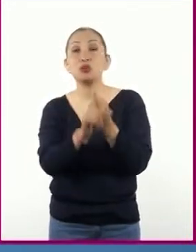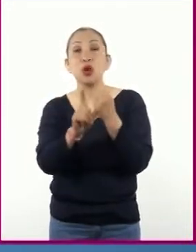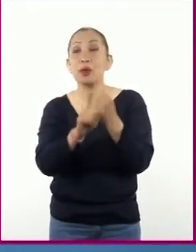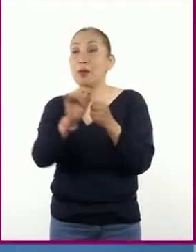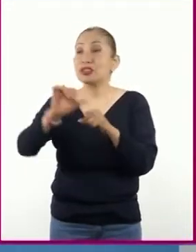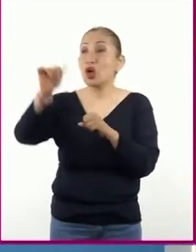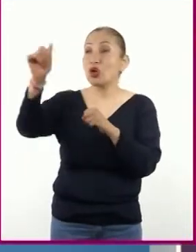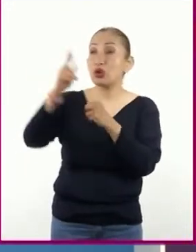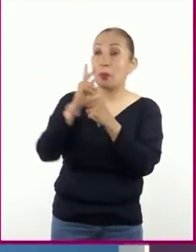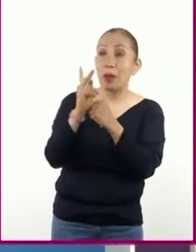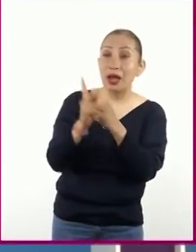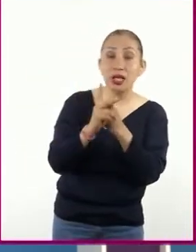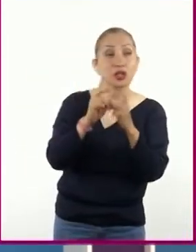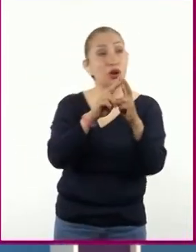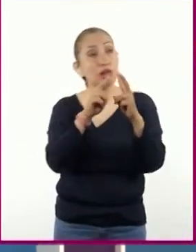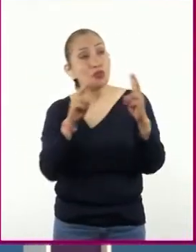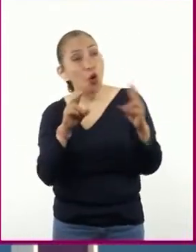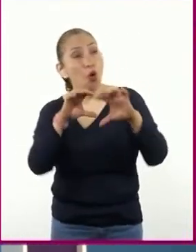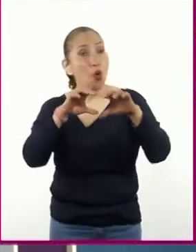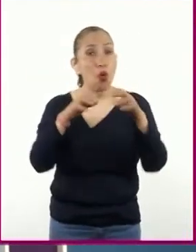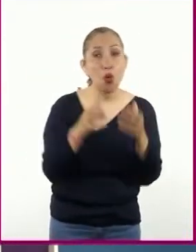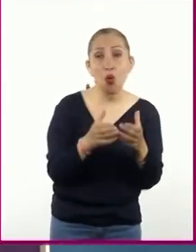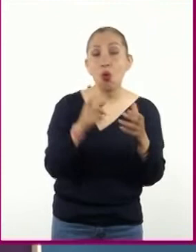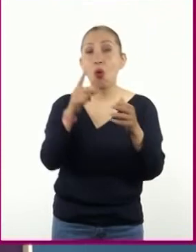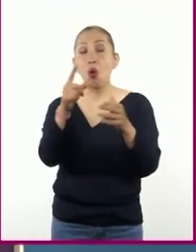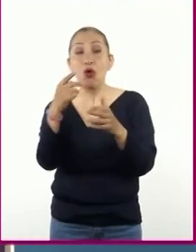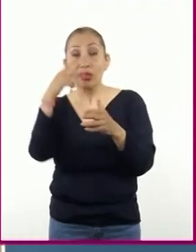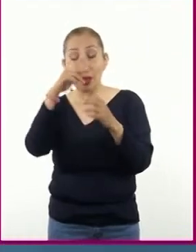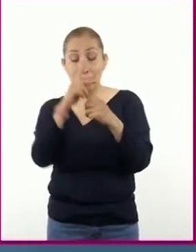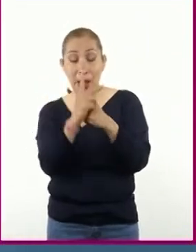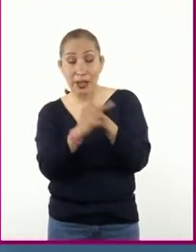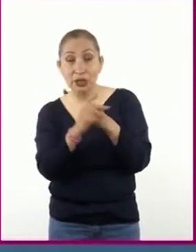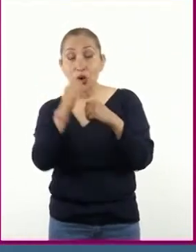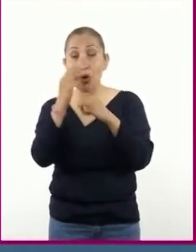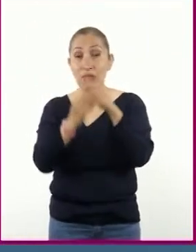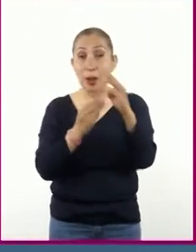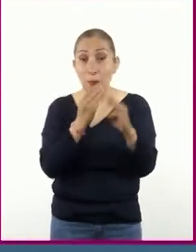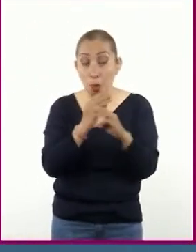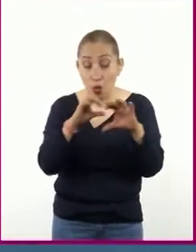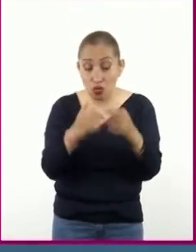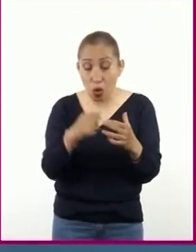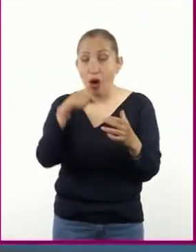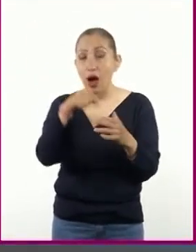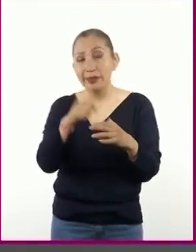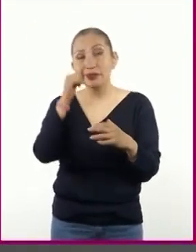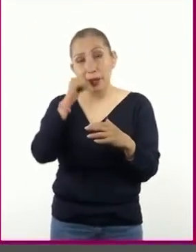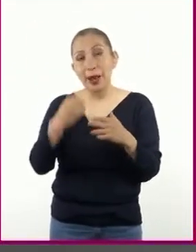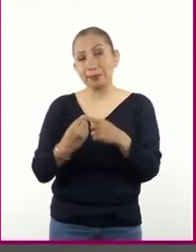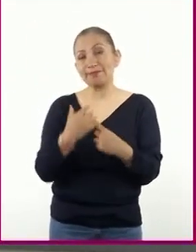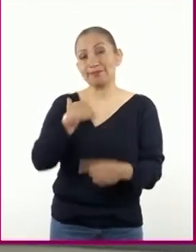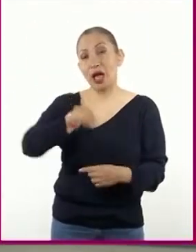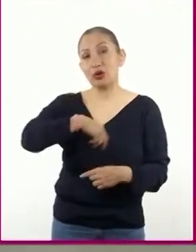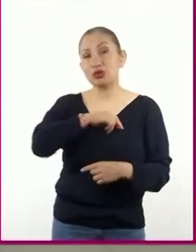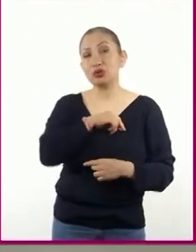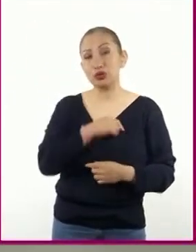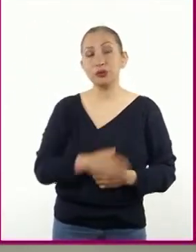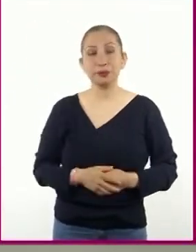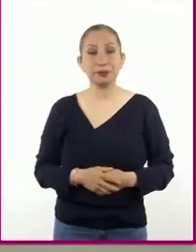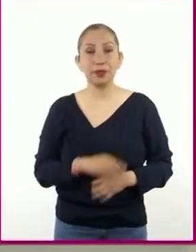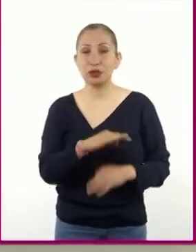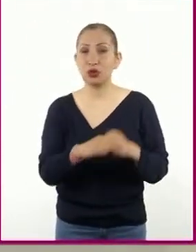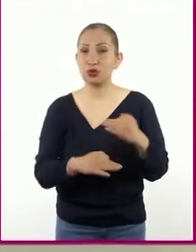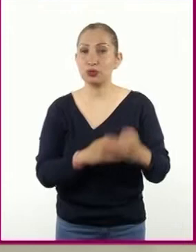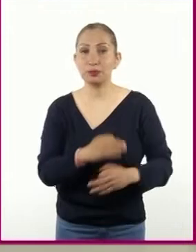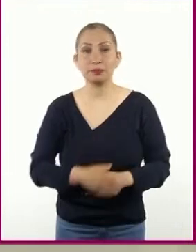vecinales de la comunidad, de la nación y de la humanidad en algún momento terminarán afectándonos a todas